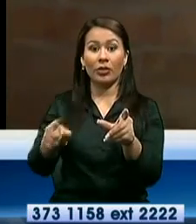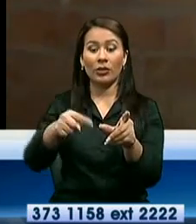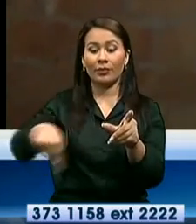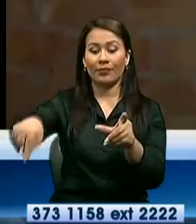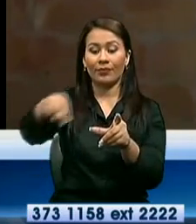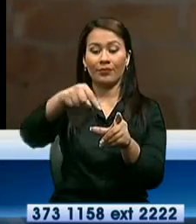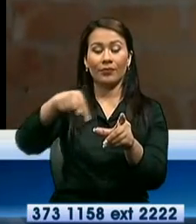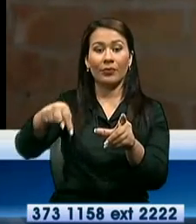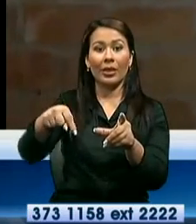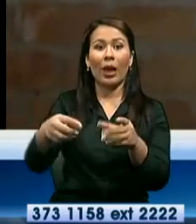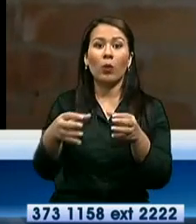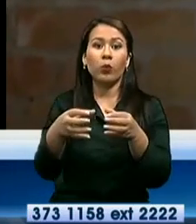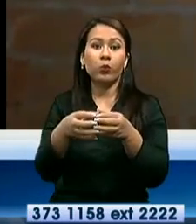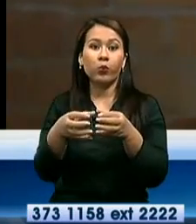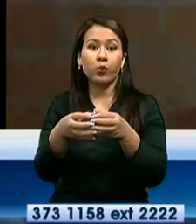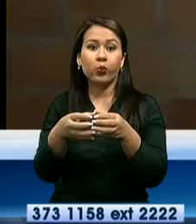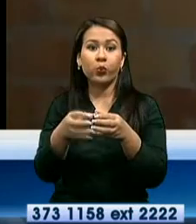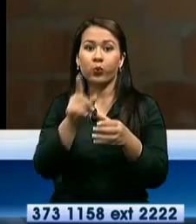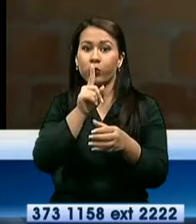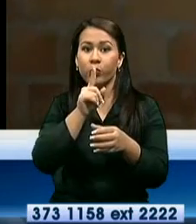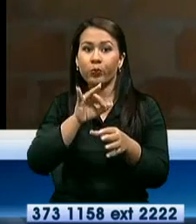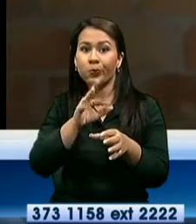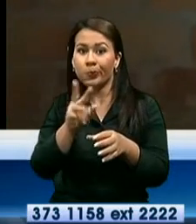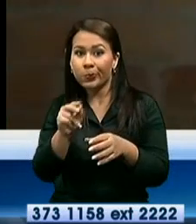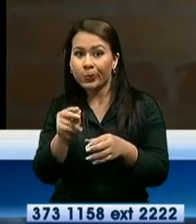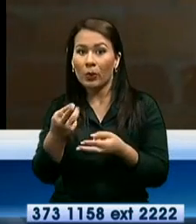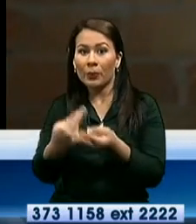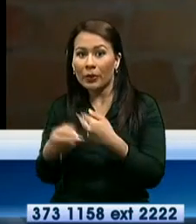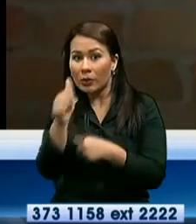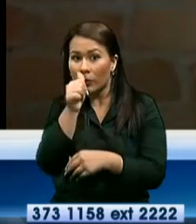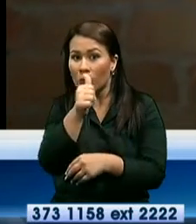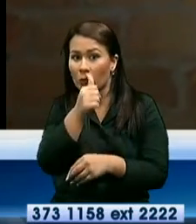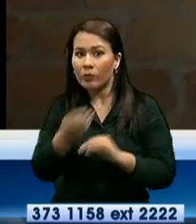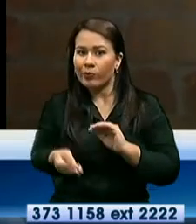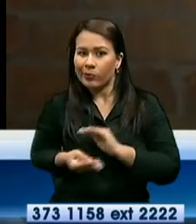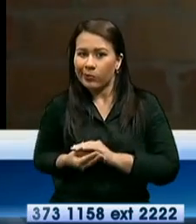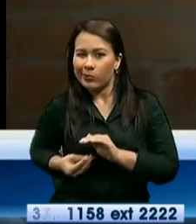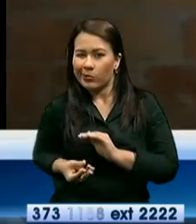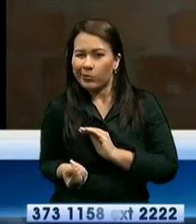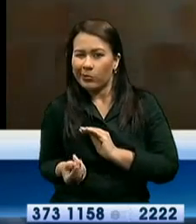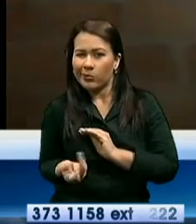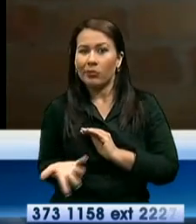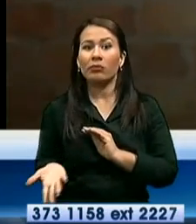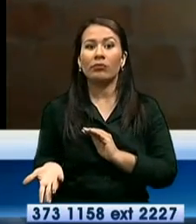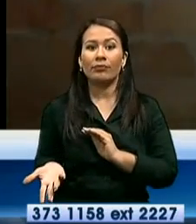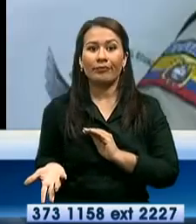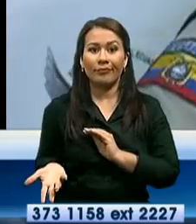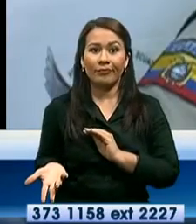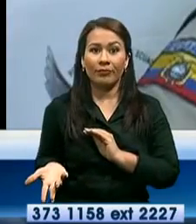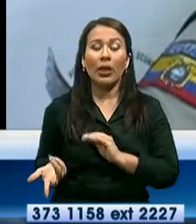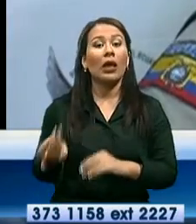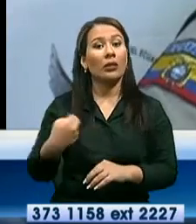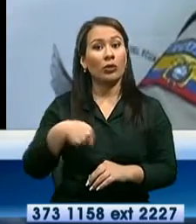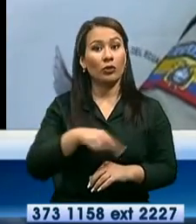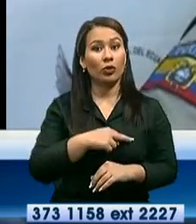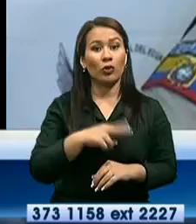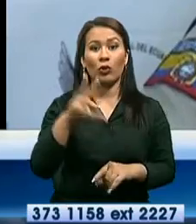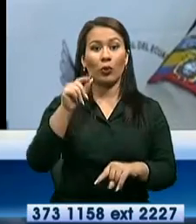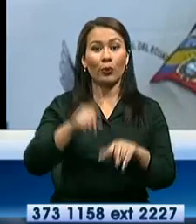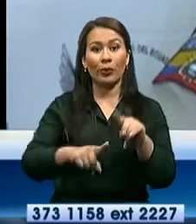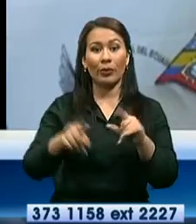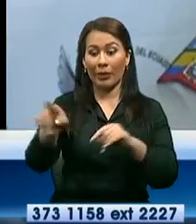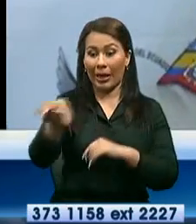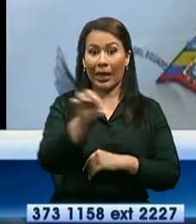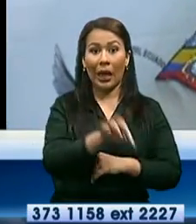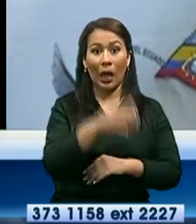organización delictiva. Sí, efectivamente hay la detención de un policía más involucrado en estas actividades, que fue en Esmeraldas, ¿no?, relacionadas con el